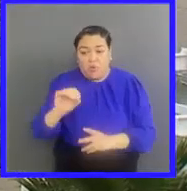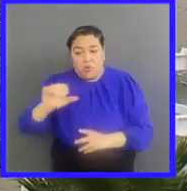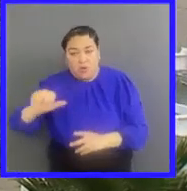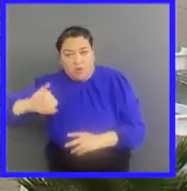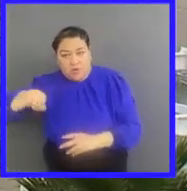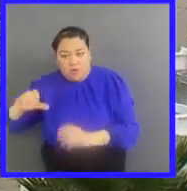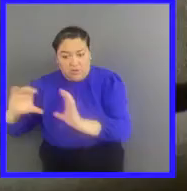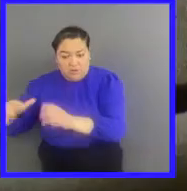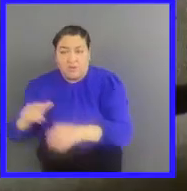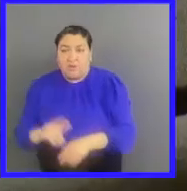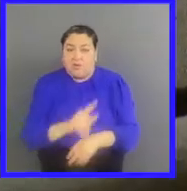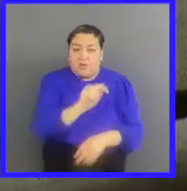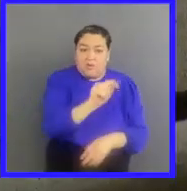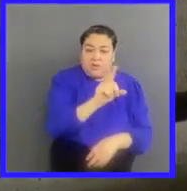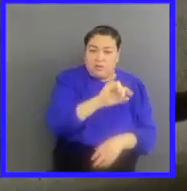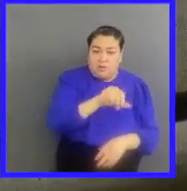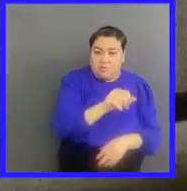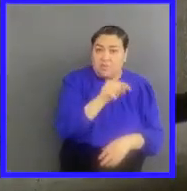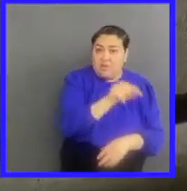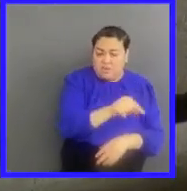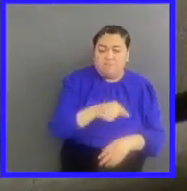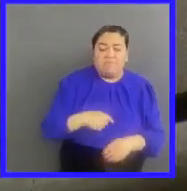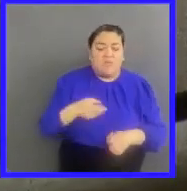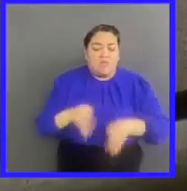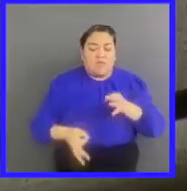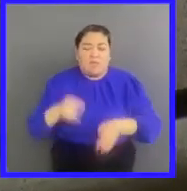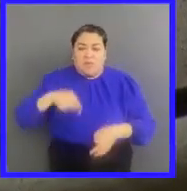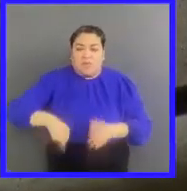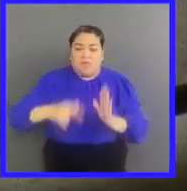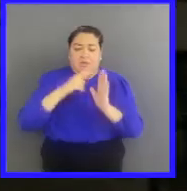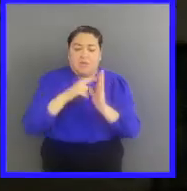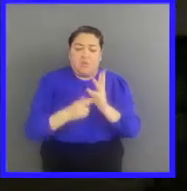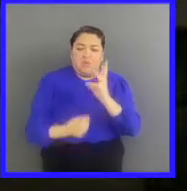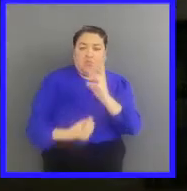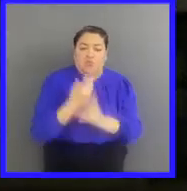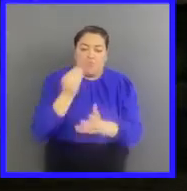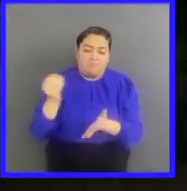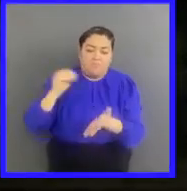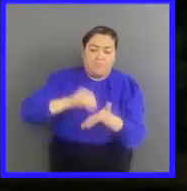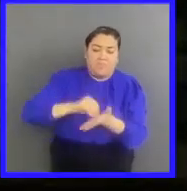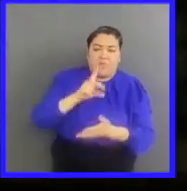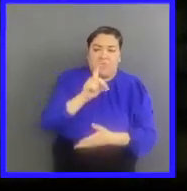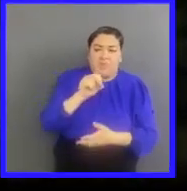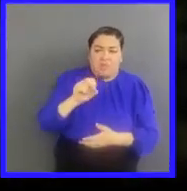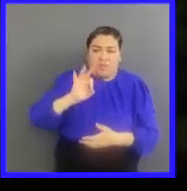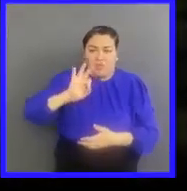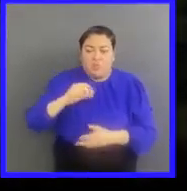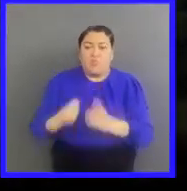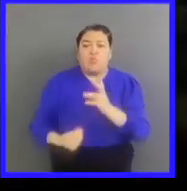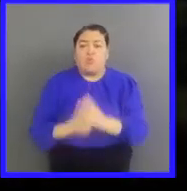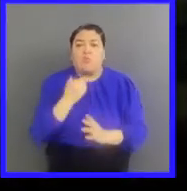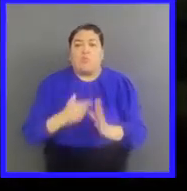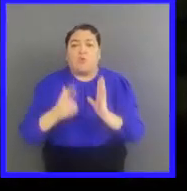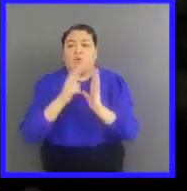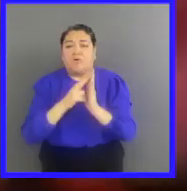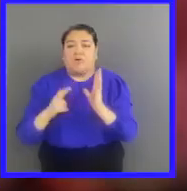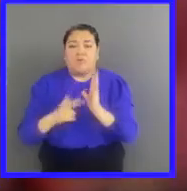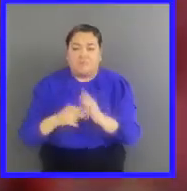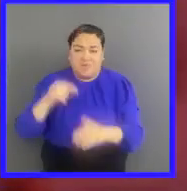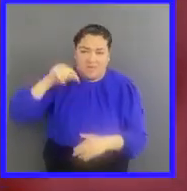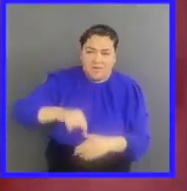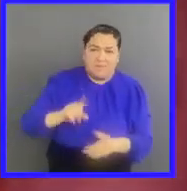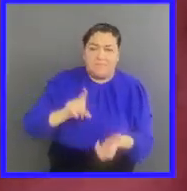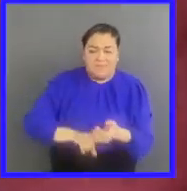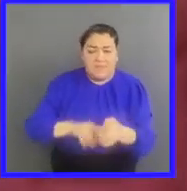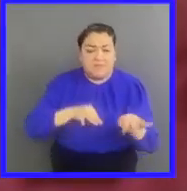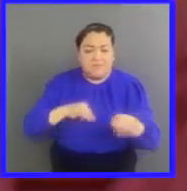Disciplina Judiciales, el Alto Tribunal publicó en el Diario Oficial de la Federación el nuevo reglamento orgánico. En los argumentos,